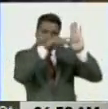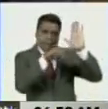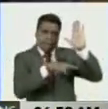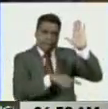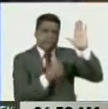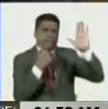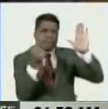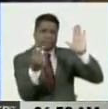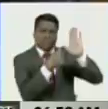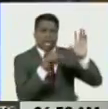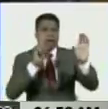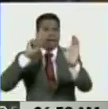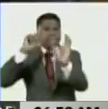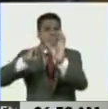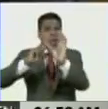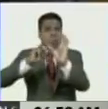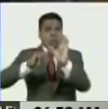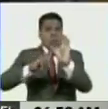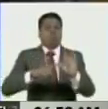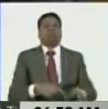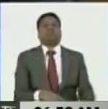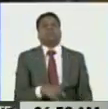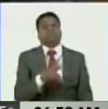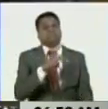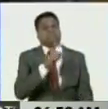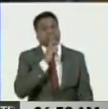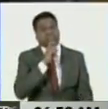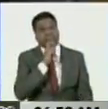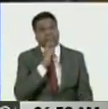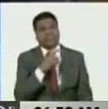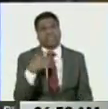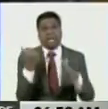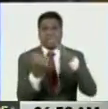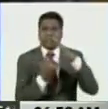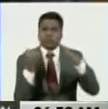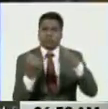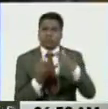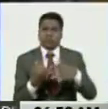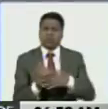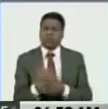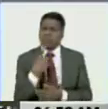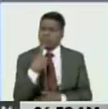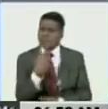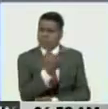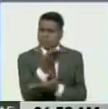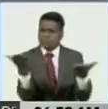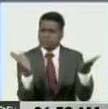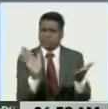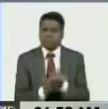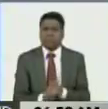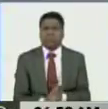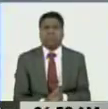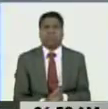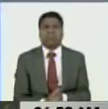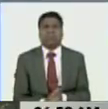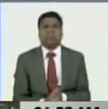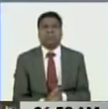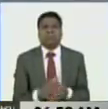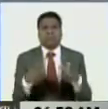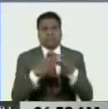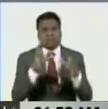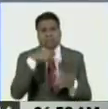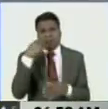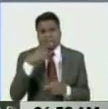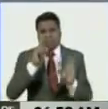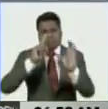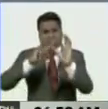Partido Comunista de Venezuela y para sus militantes. ¿Qué respuesta institucional le tienen ustedes al Partido Comunista? Sí, bueno, yo en principio, primero soy